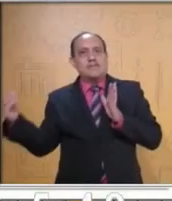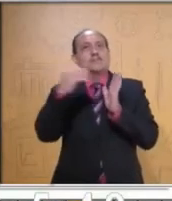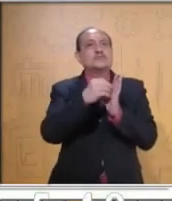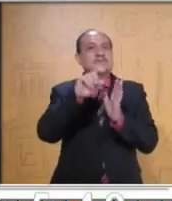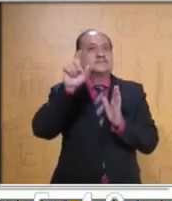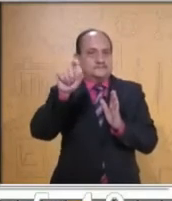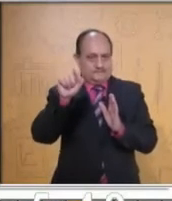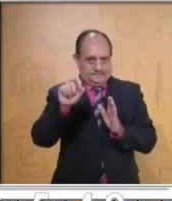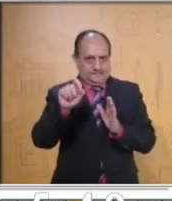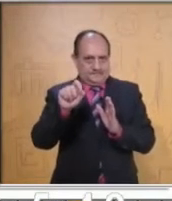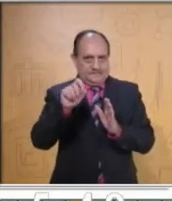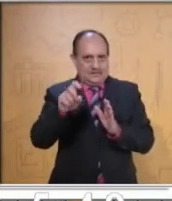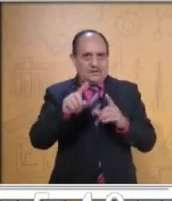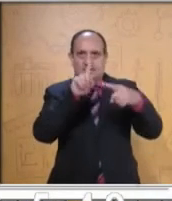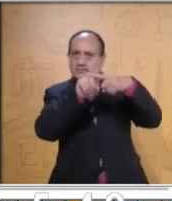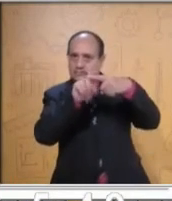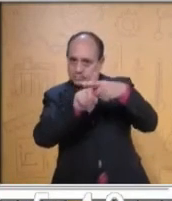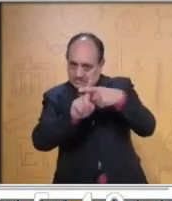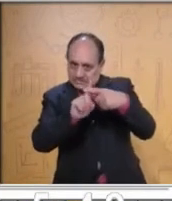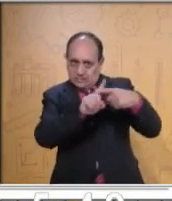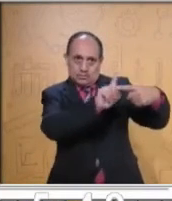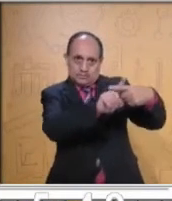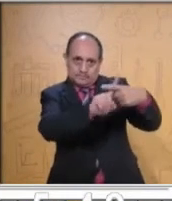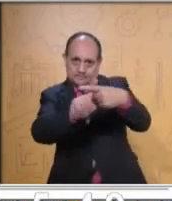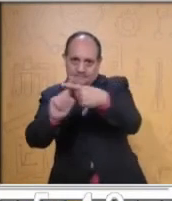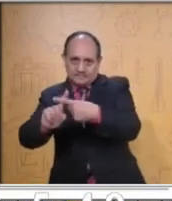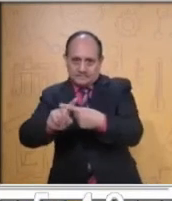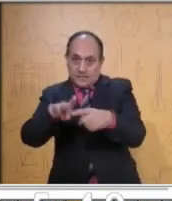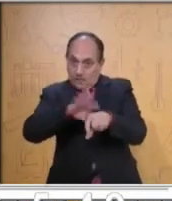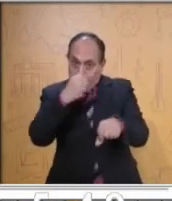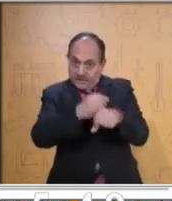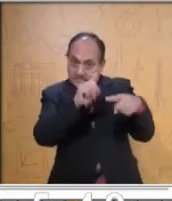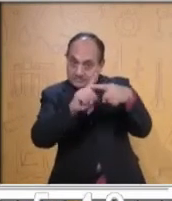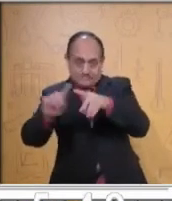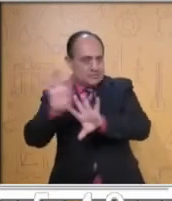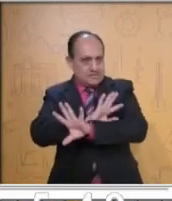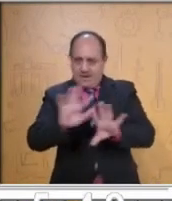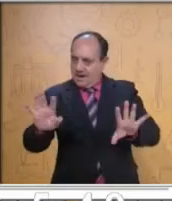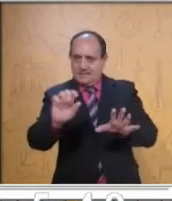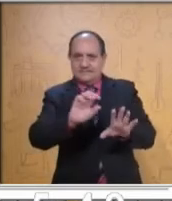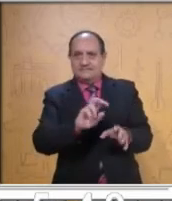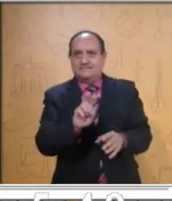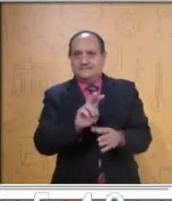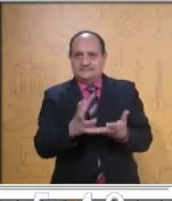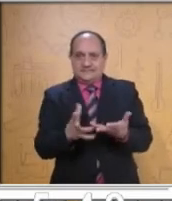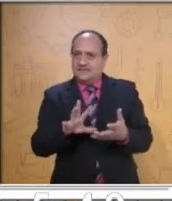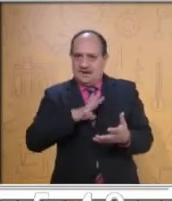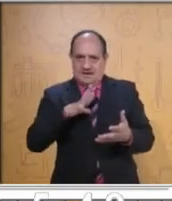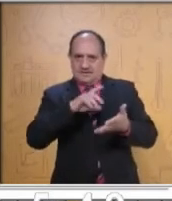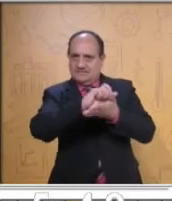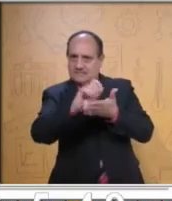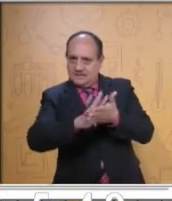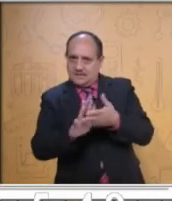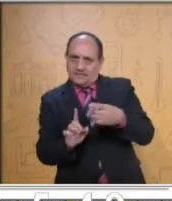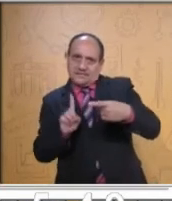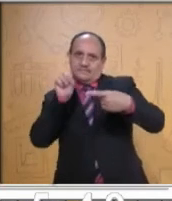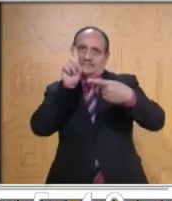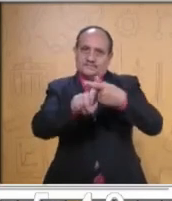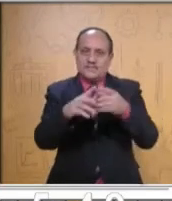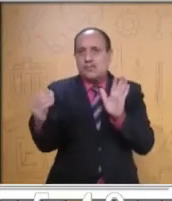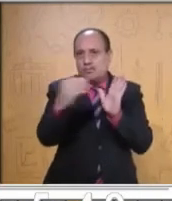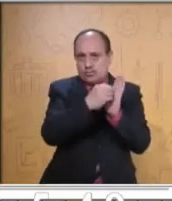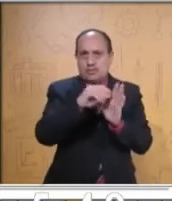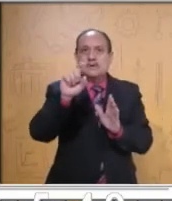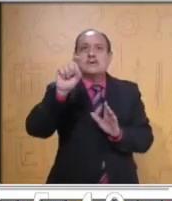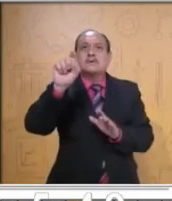20. Estoy sumando los datos, ya no los tengo que volver a sumar, puesto que ya los tengo, solamente voy a agregar el 20. Al momento